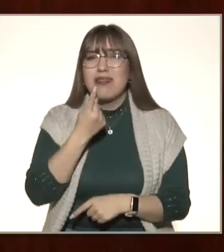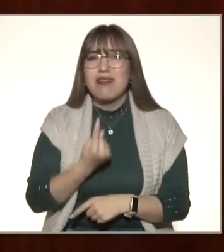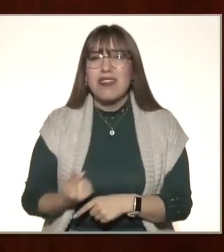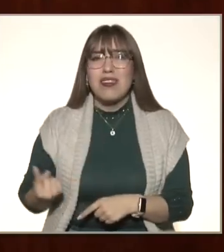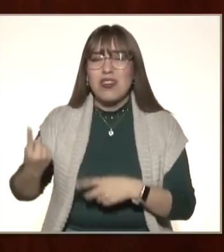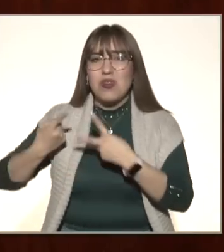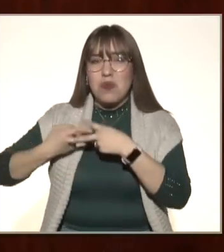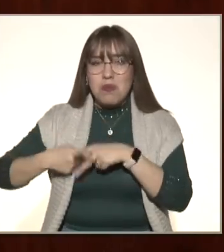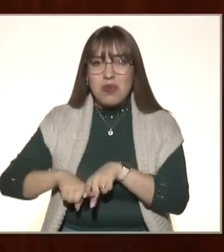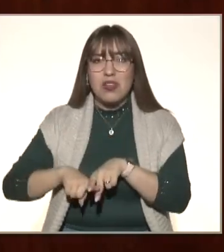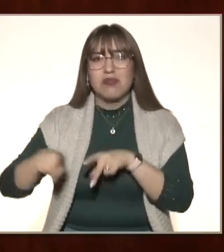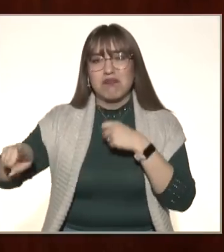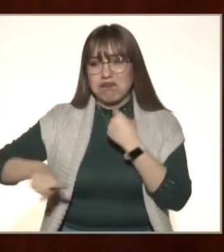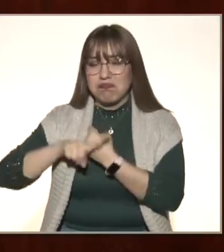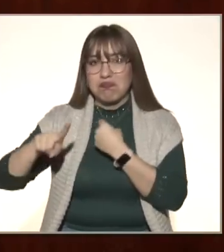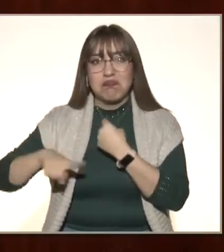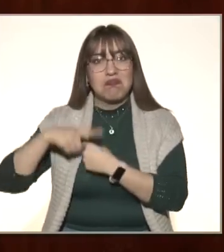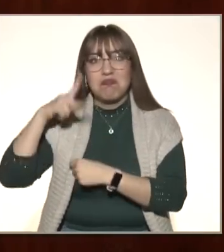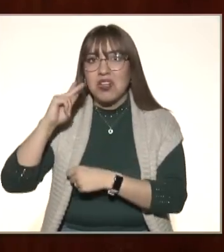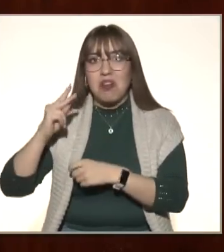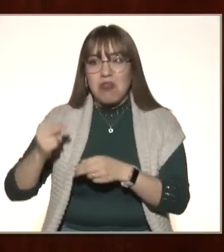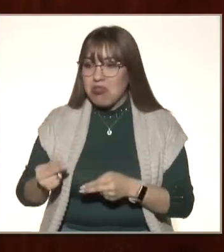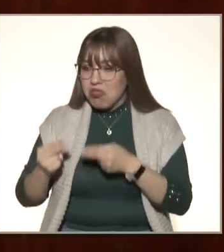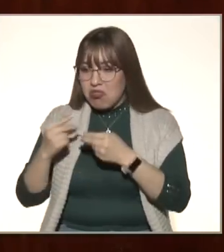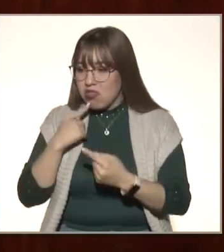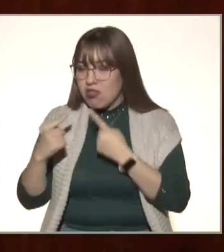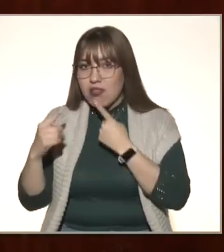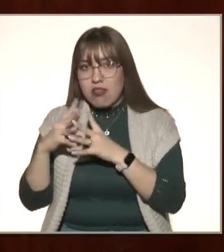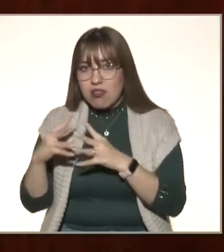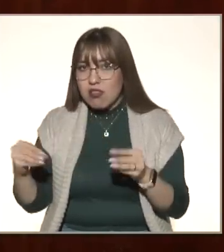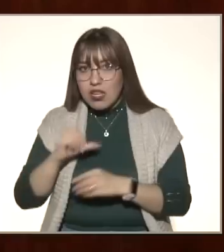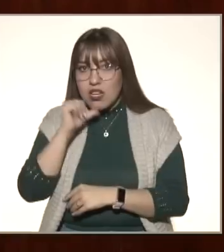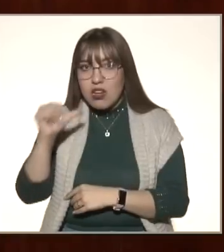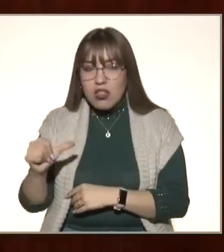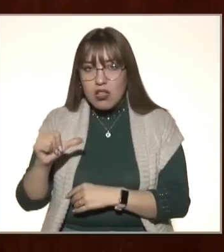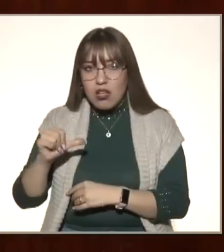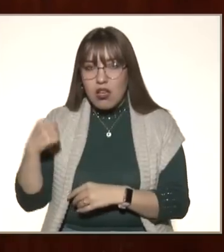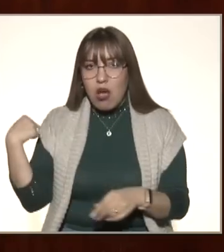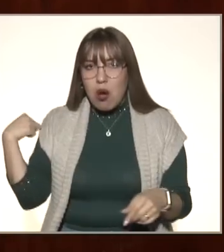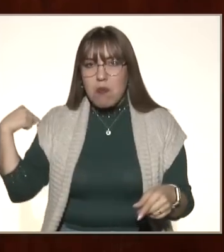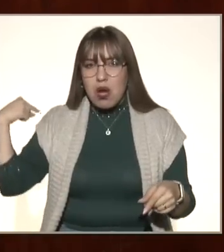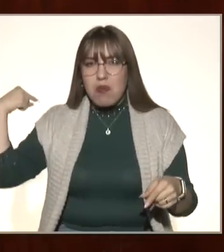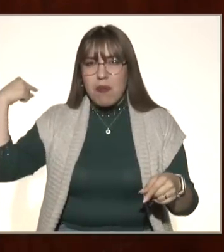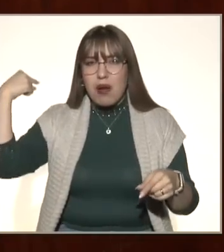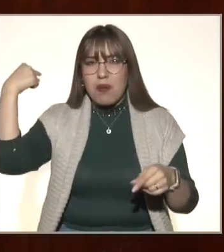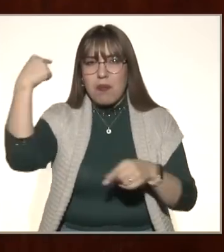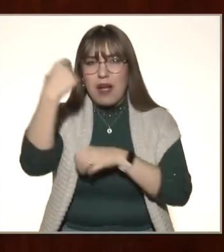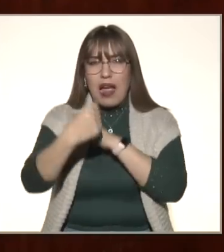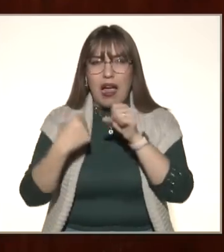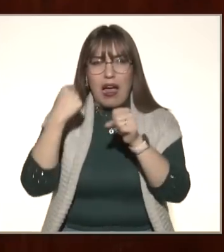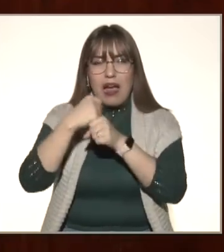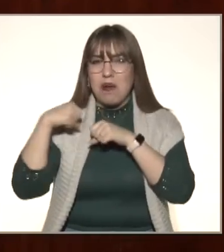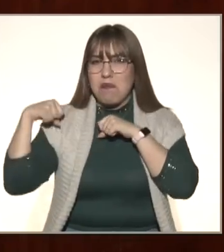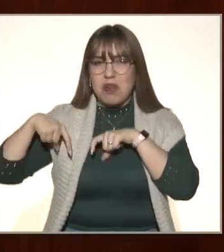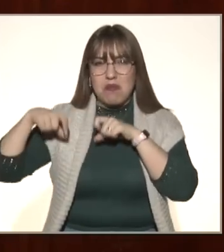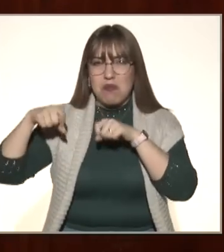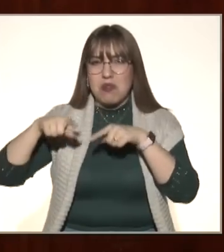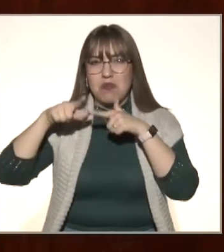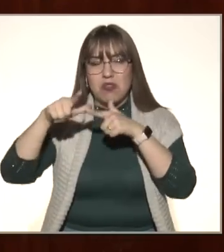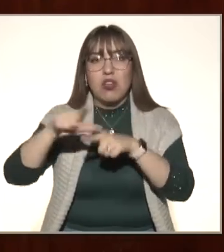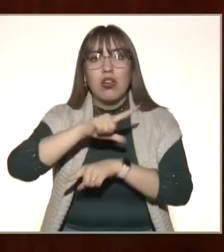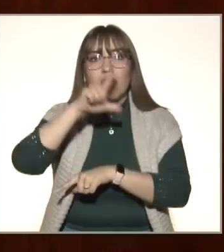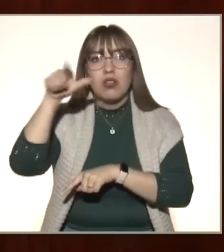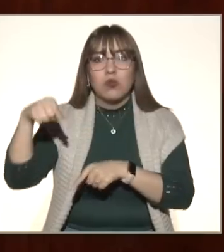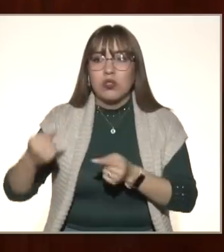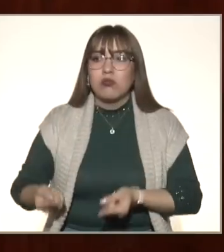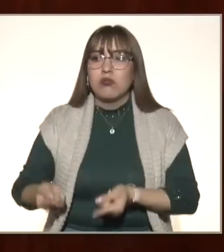que en su momento no se pudo gestionar y entonces ahora es cómo le hacemos, ¿no? La estrategia rápida es separarlos, evitarlo,